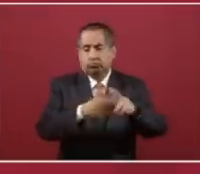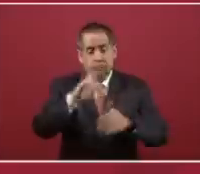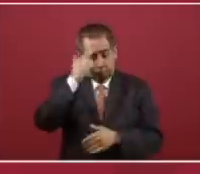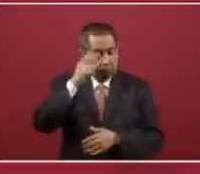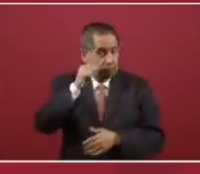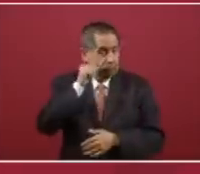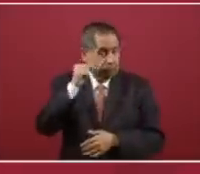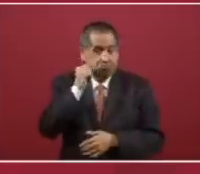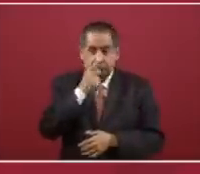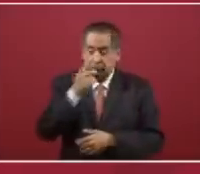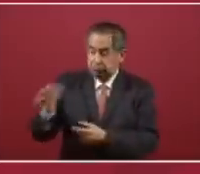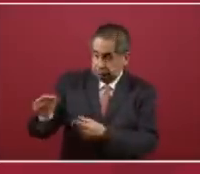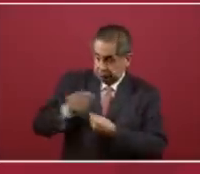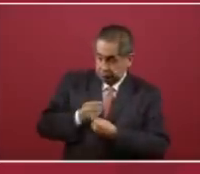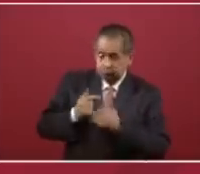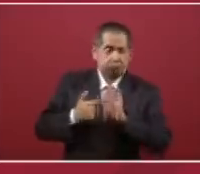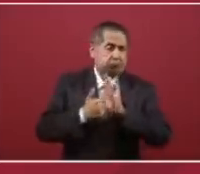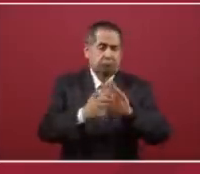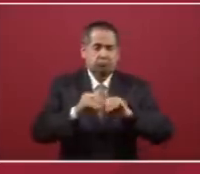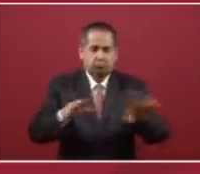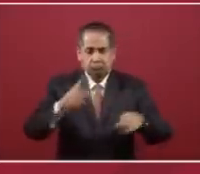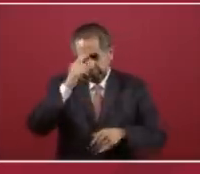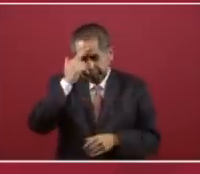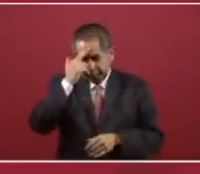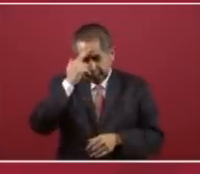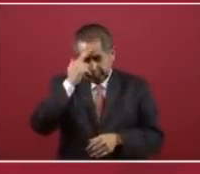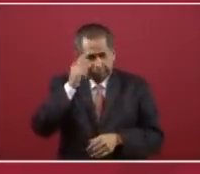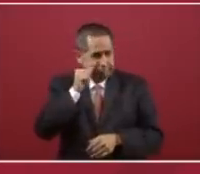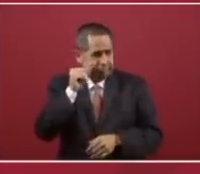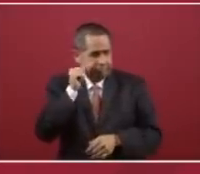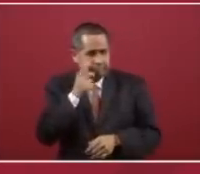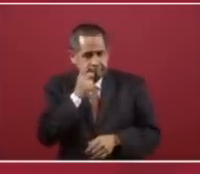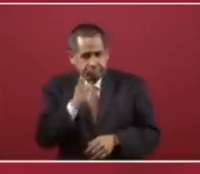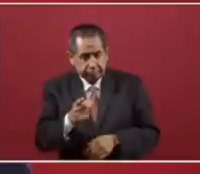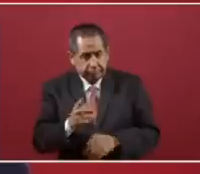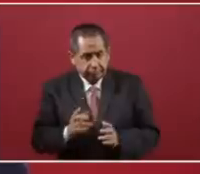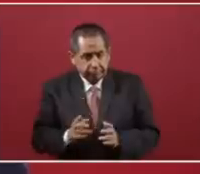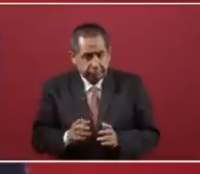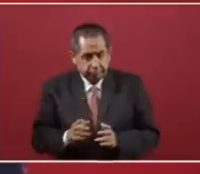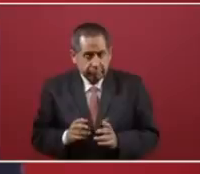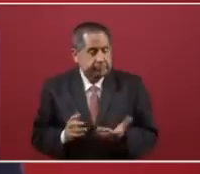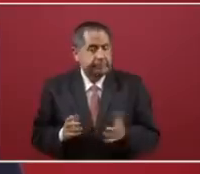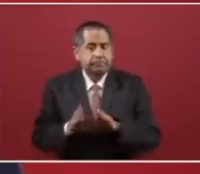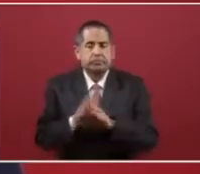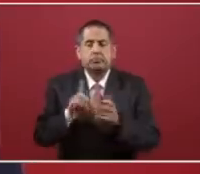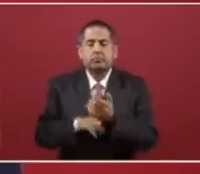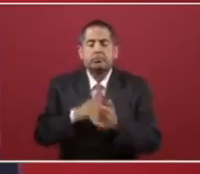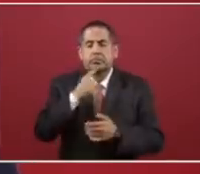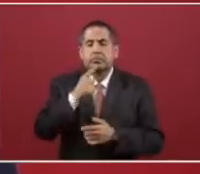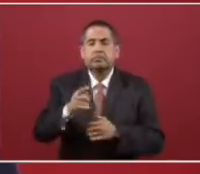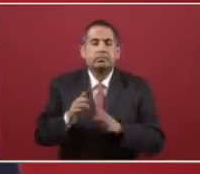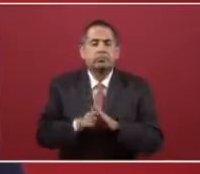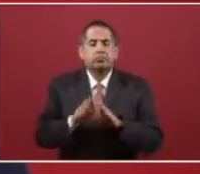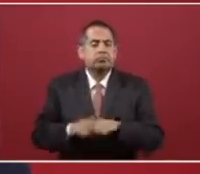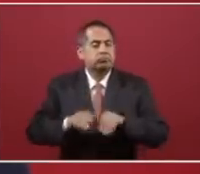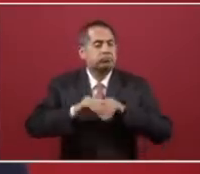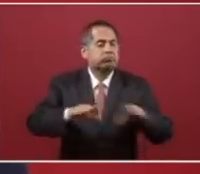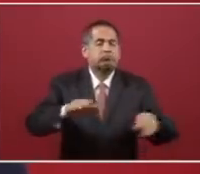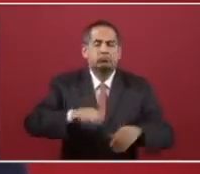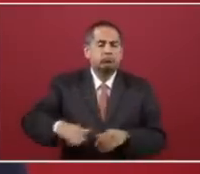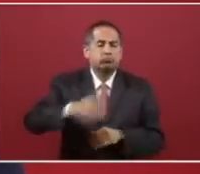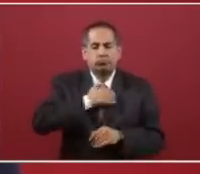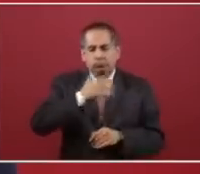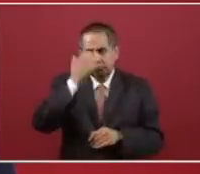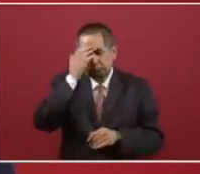ayer este se trató el tema porque dijimos vamos a dar a conocer el caso de